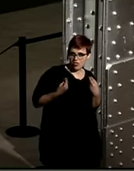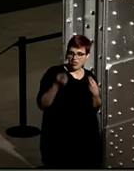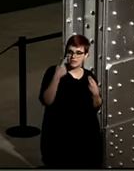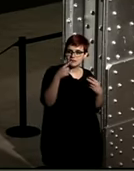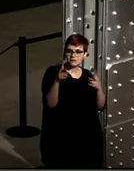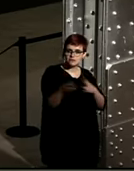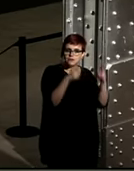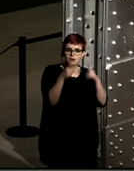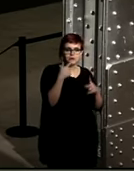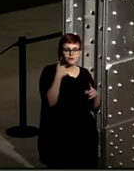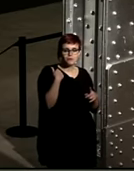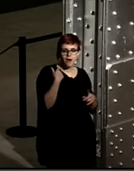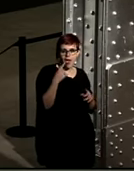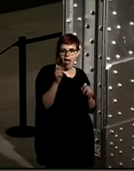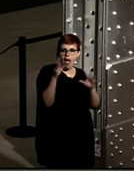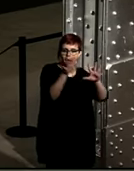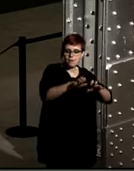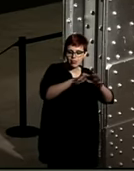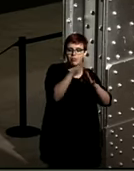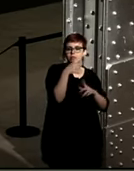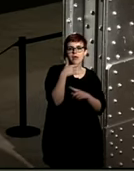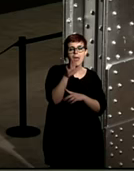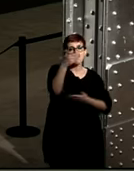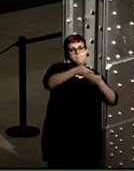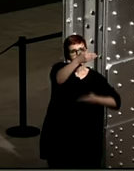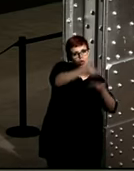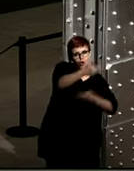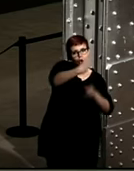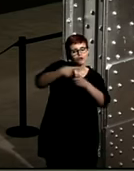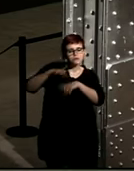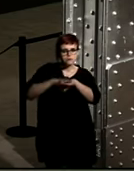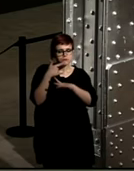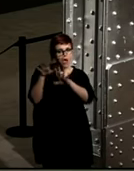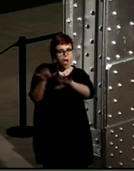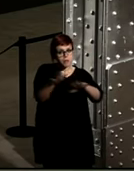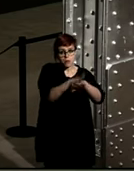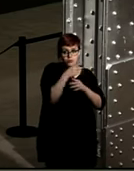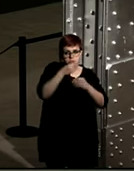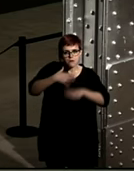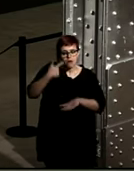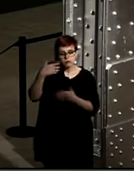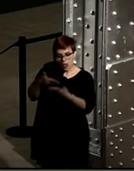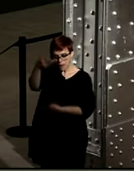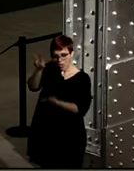a mi alrededor o de lo que leo en los periódicos. Lo que decía Enrique, muchas veces tus historias están en cosas que lees, ¿no?